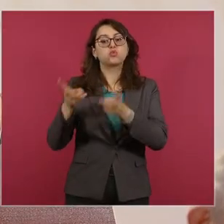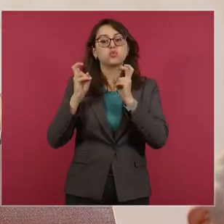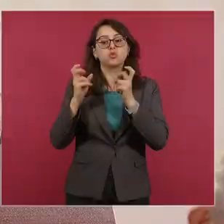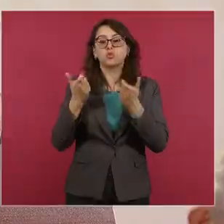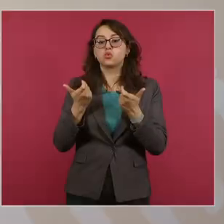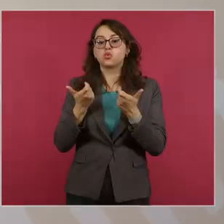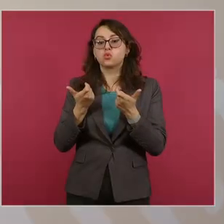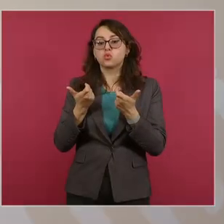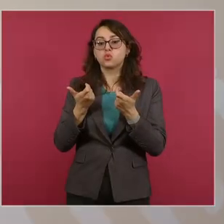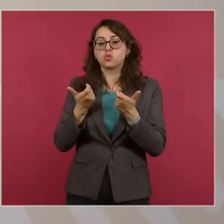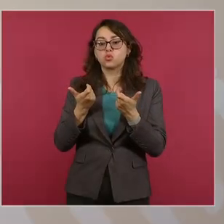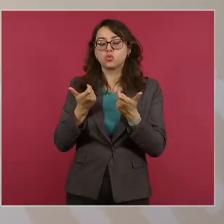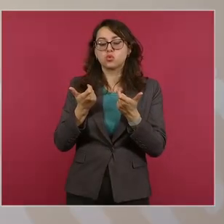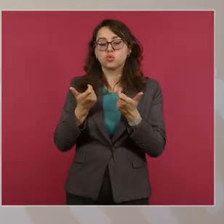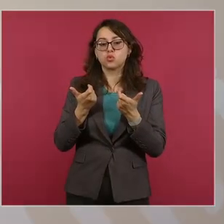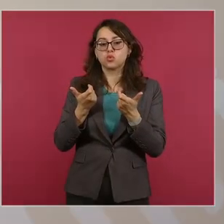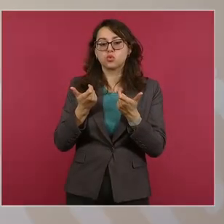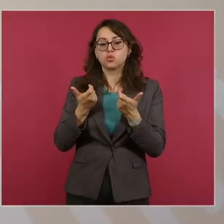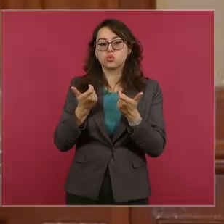¿cuánto?